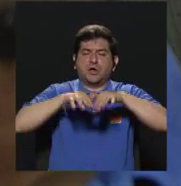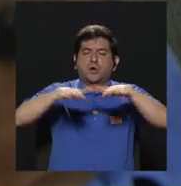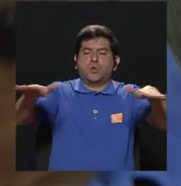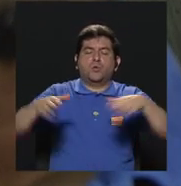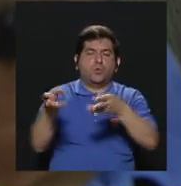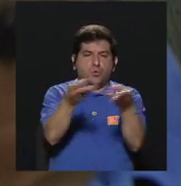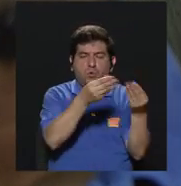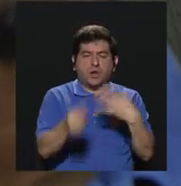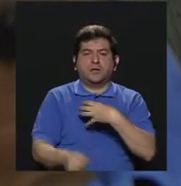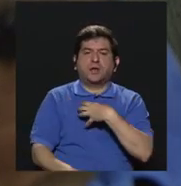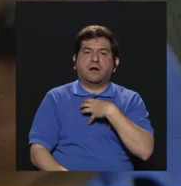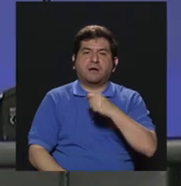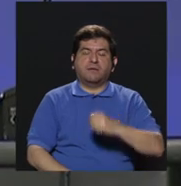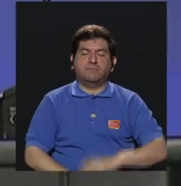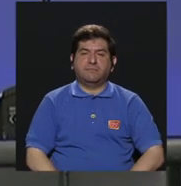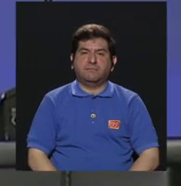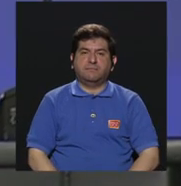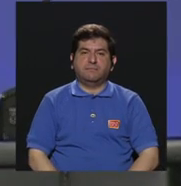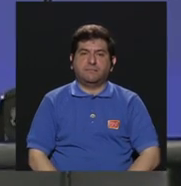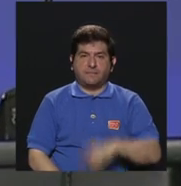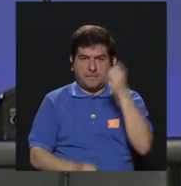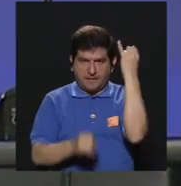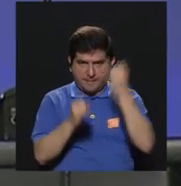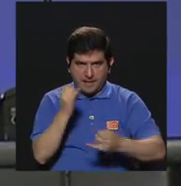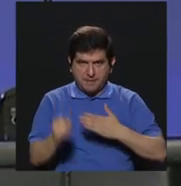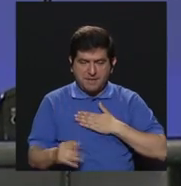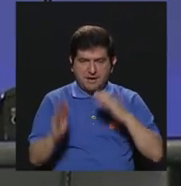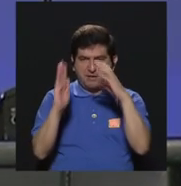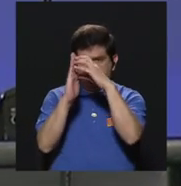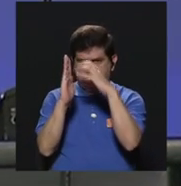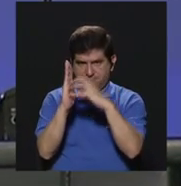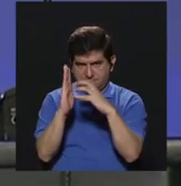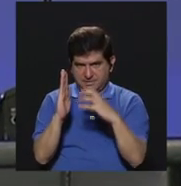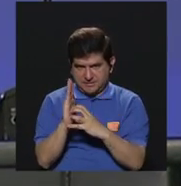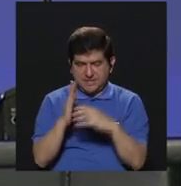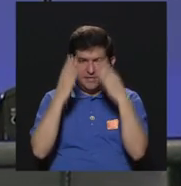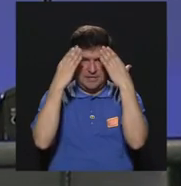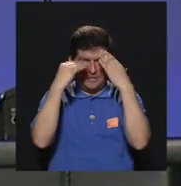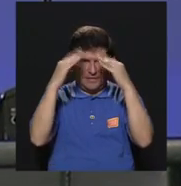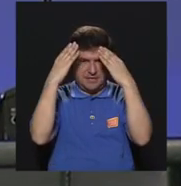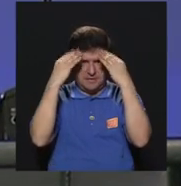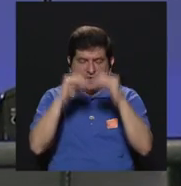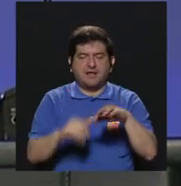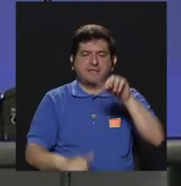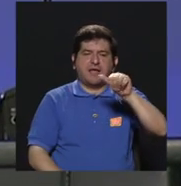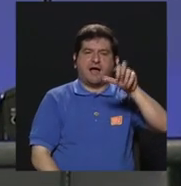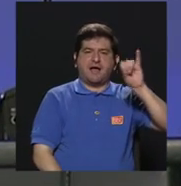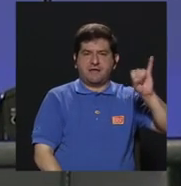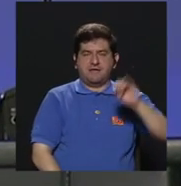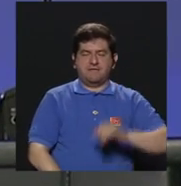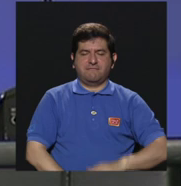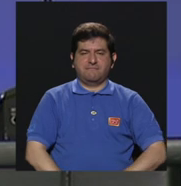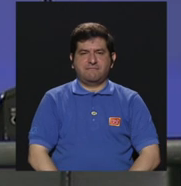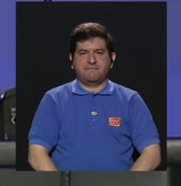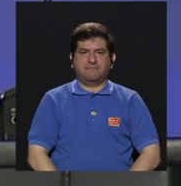sus tierras. Terminan ahí mis citas del informe de Amnistía Internacional.